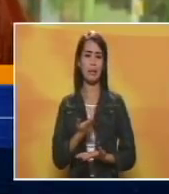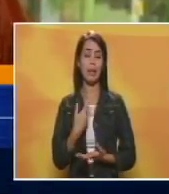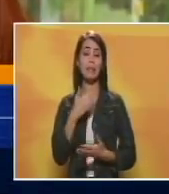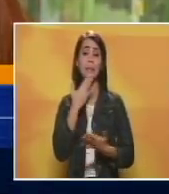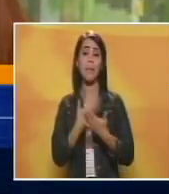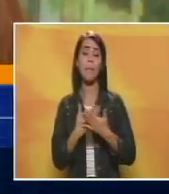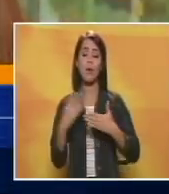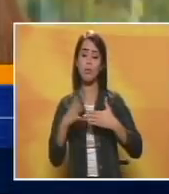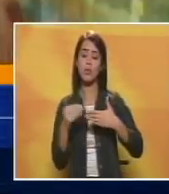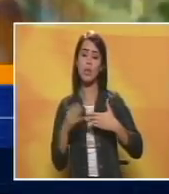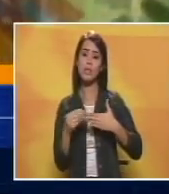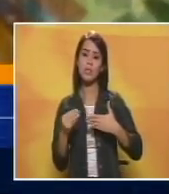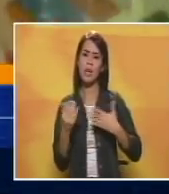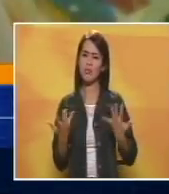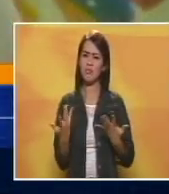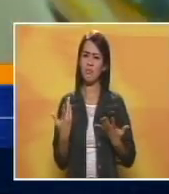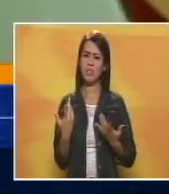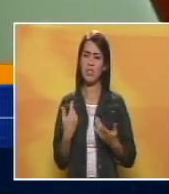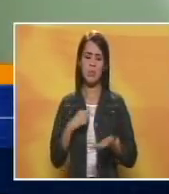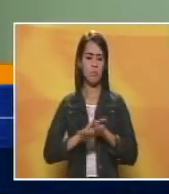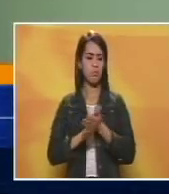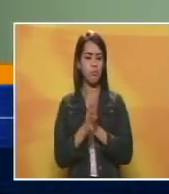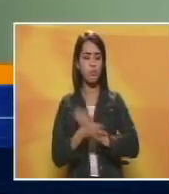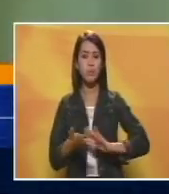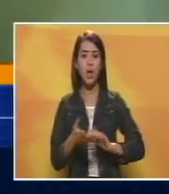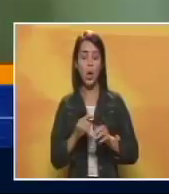con la moneda venezolana es una propuesta